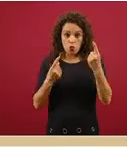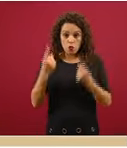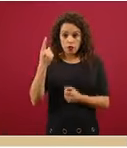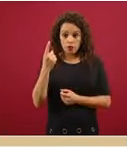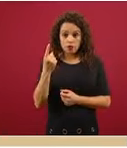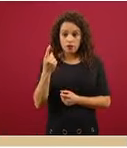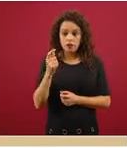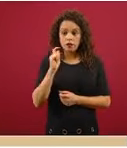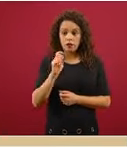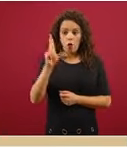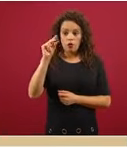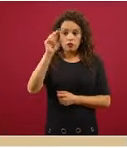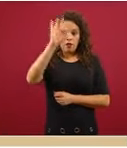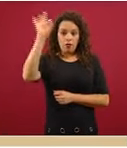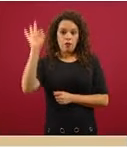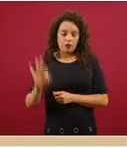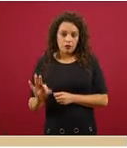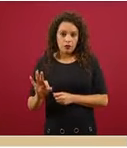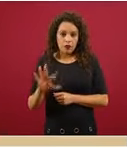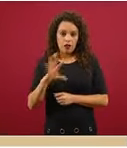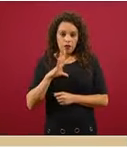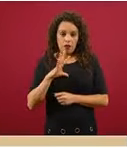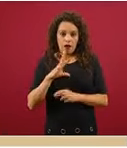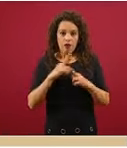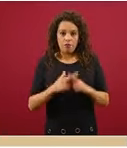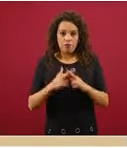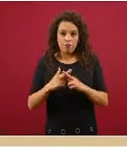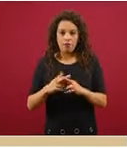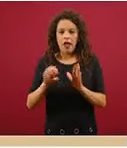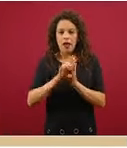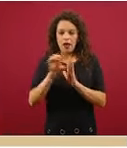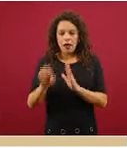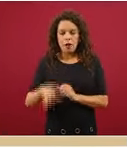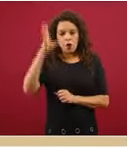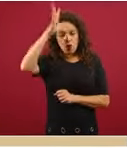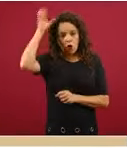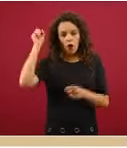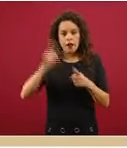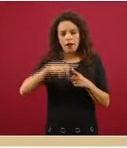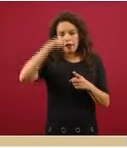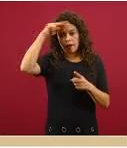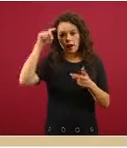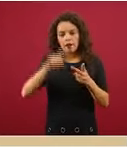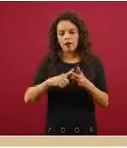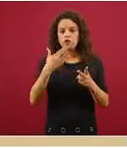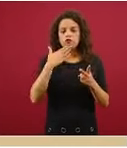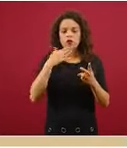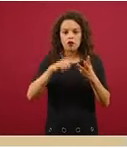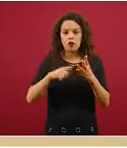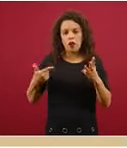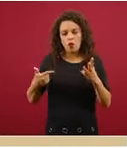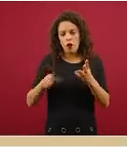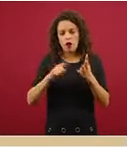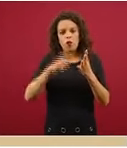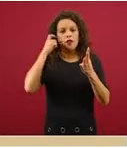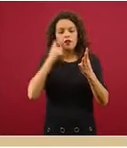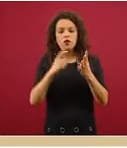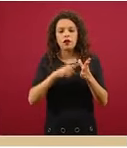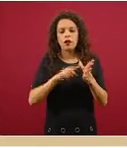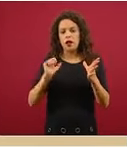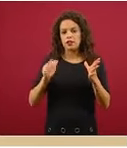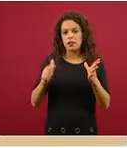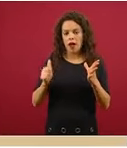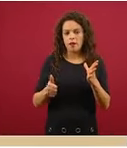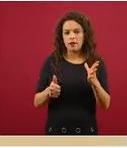del 80%, como son Morelos, Nayarit, Sonora, Guanajuato, Guerrero, Chiapas y Campeche.